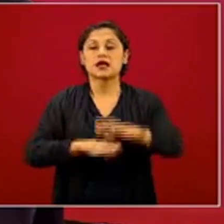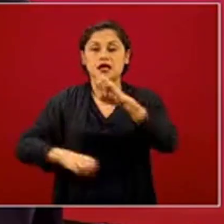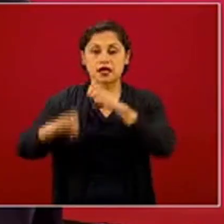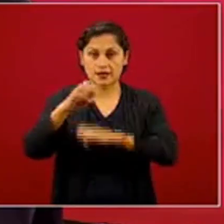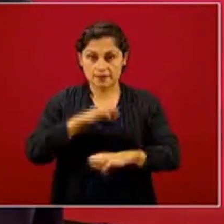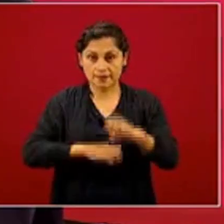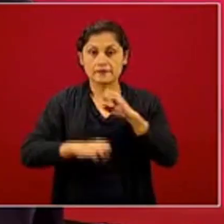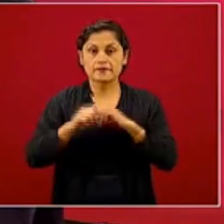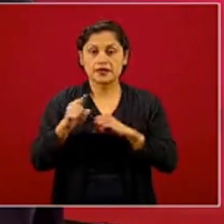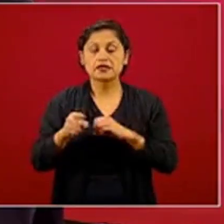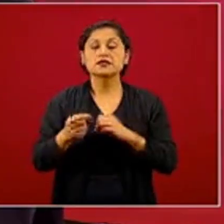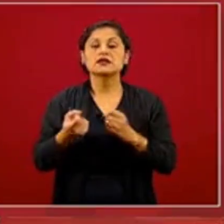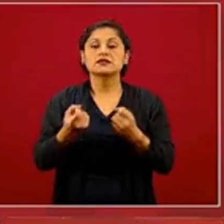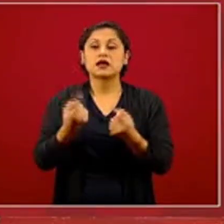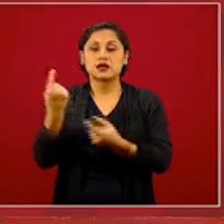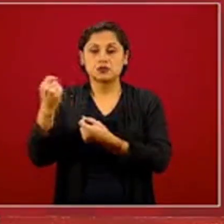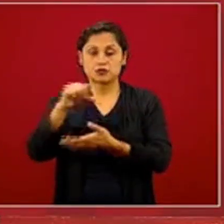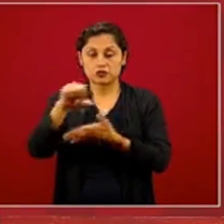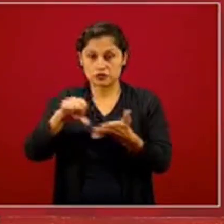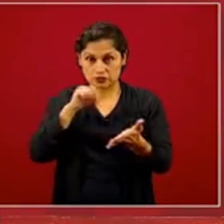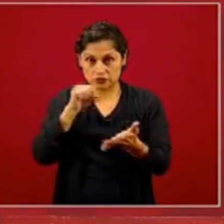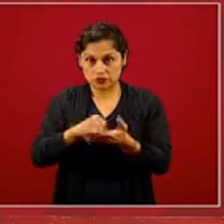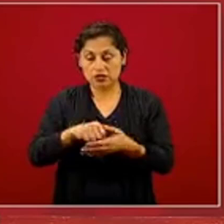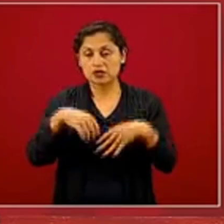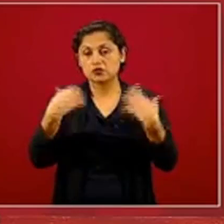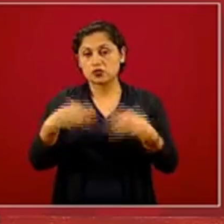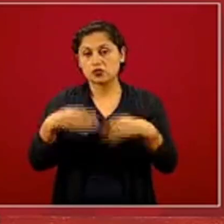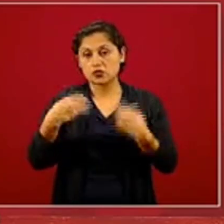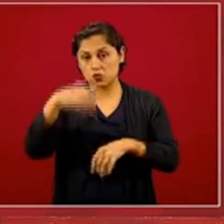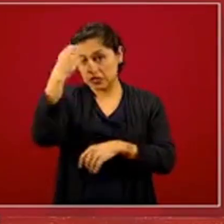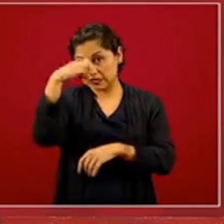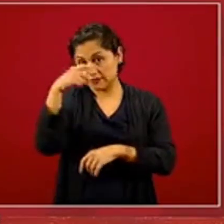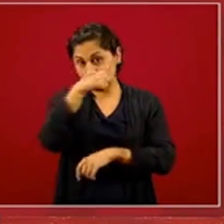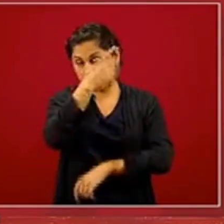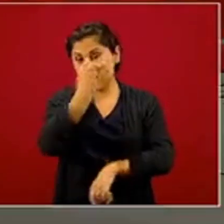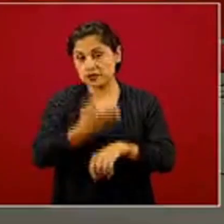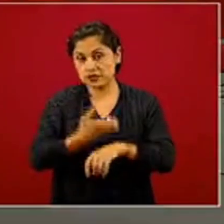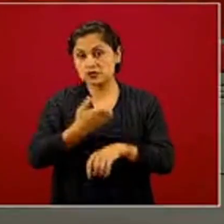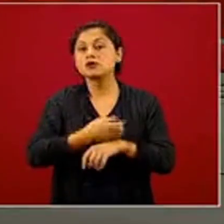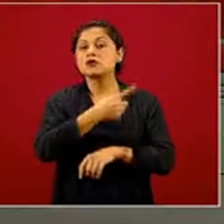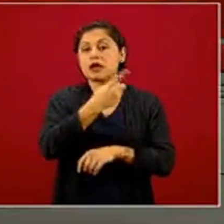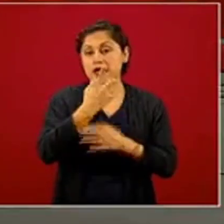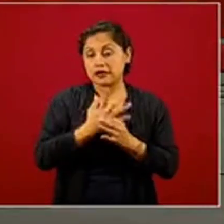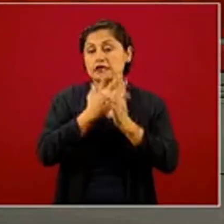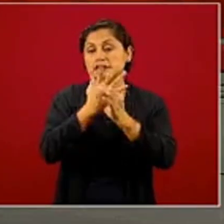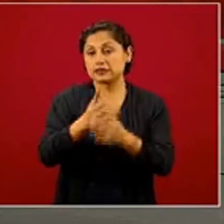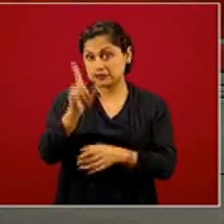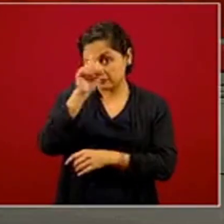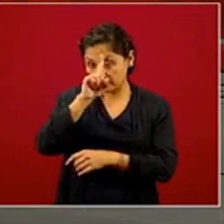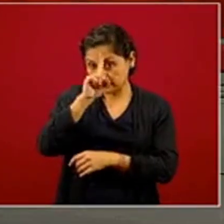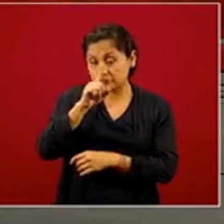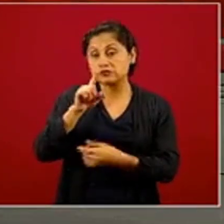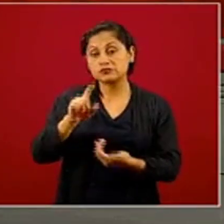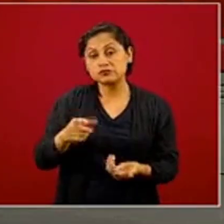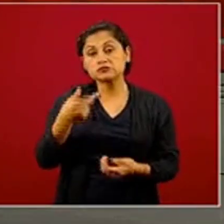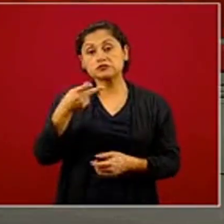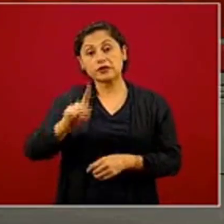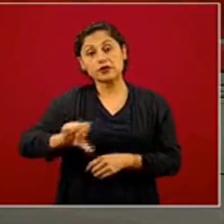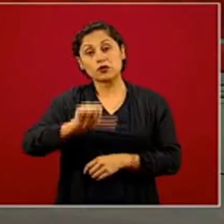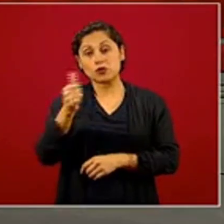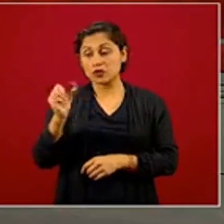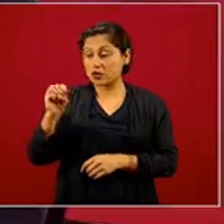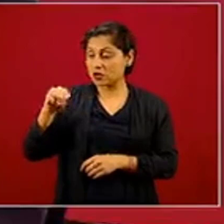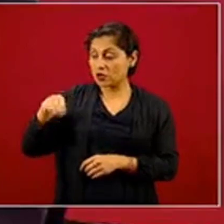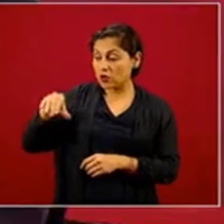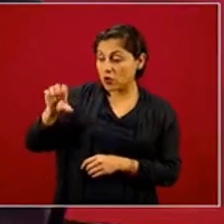de Control de Enfermedades de Estados Unidos, lo recomendaran, otras, como la Organización Mundial de la Salud y